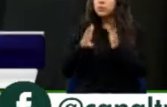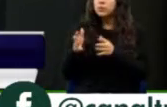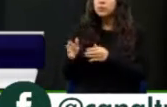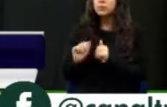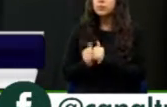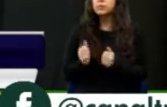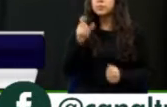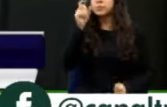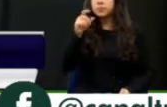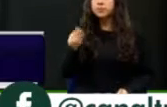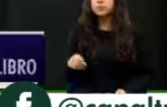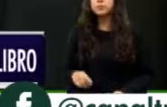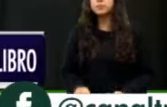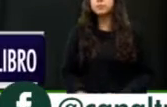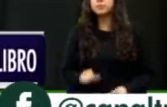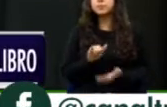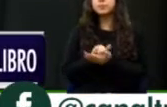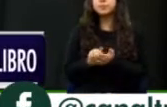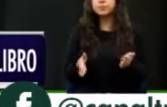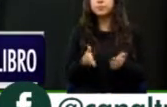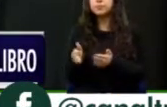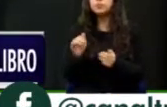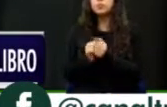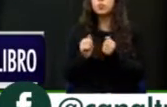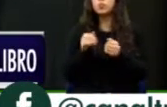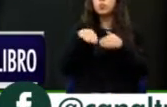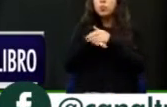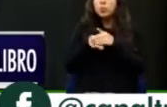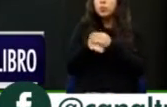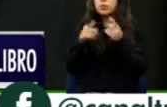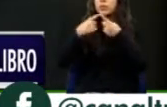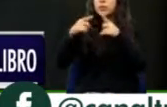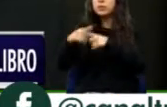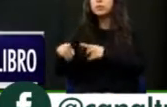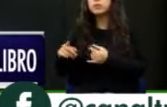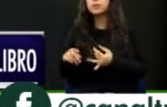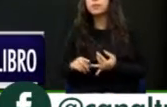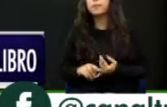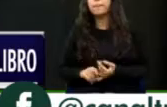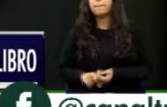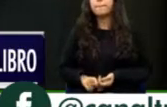de cultores hacia la conservación de diferentes